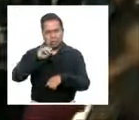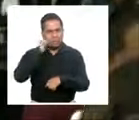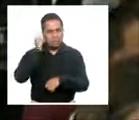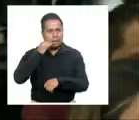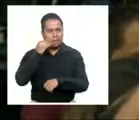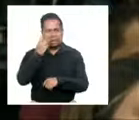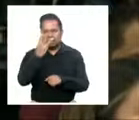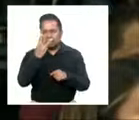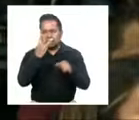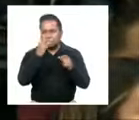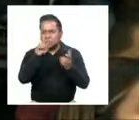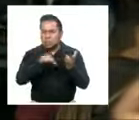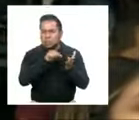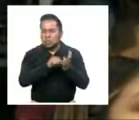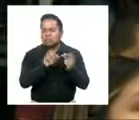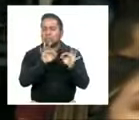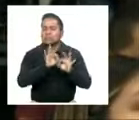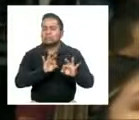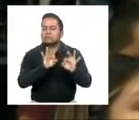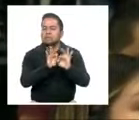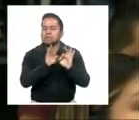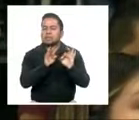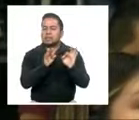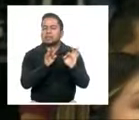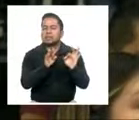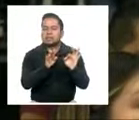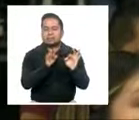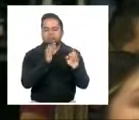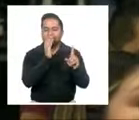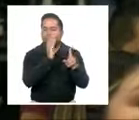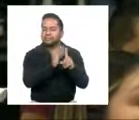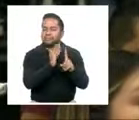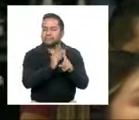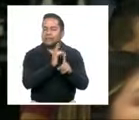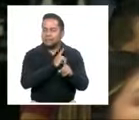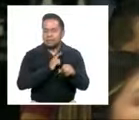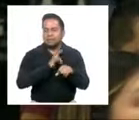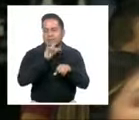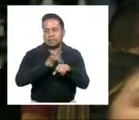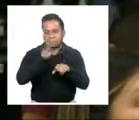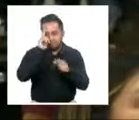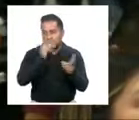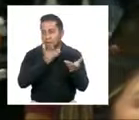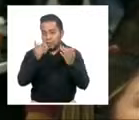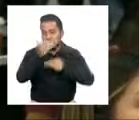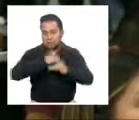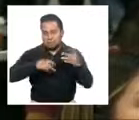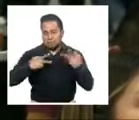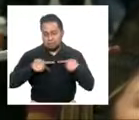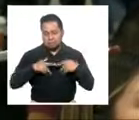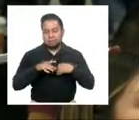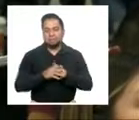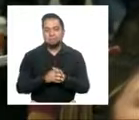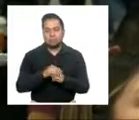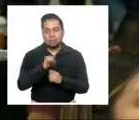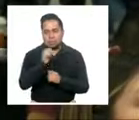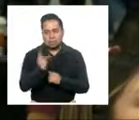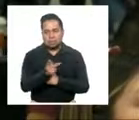lugares imperdibles de Oaxaca que usted ofrece al mundo. Y una segunda pregunta para usted, ¿qué